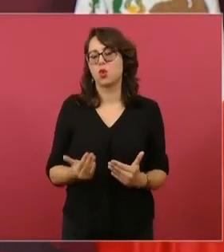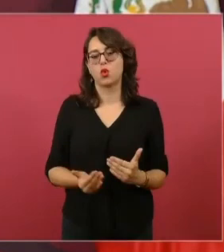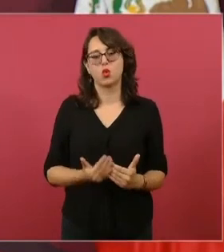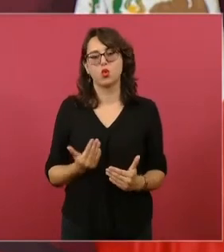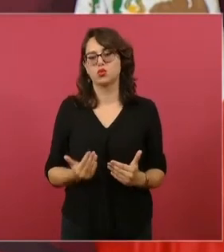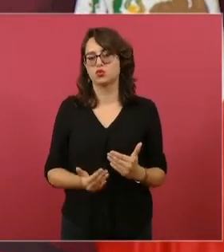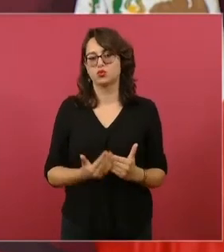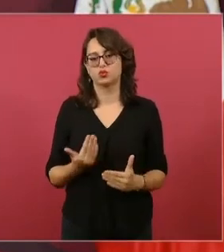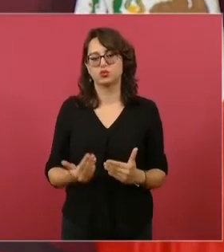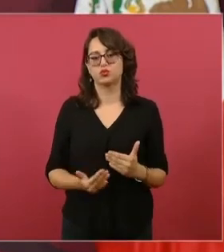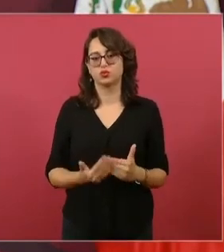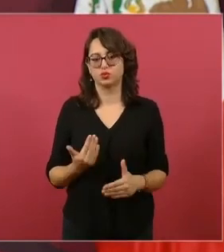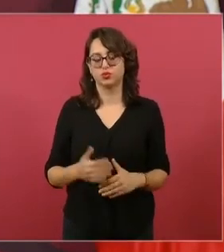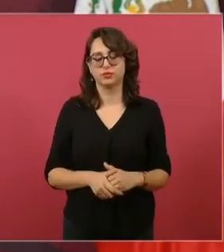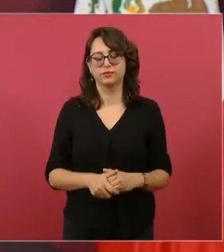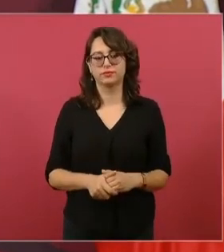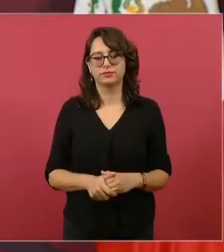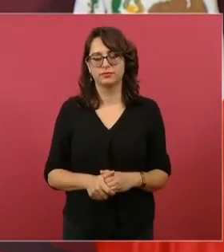muy pocos.